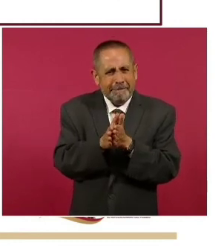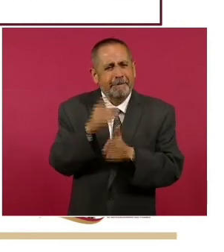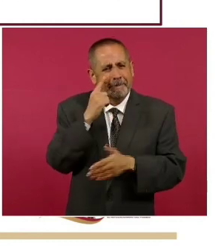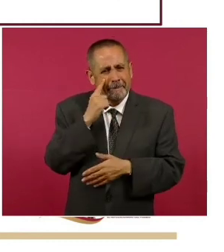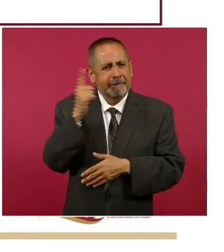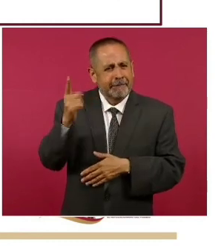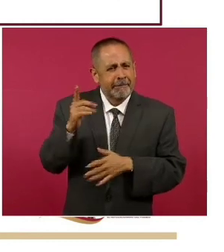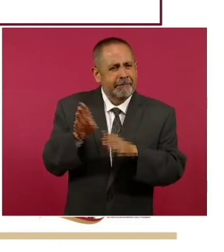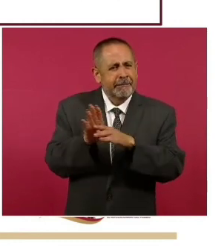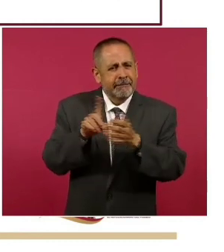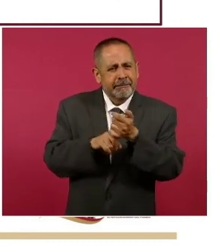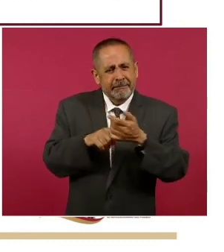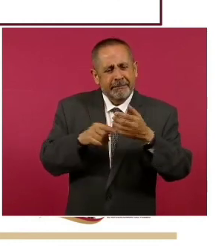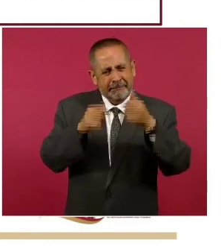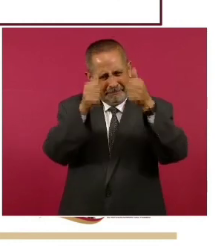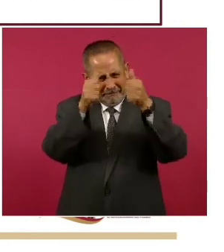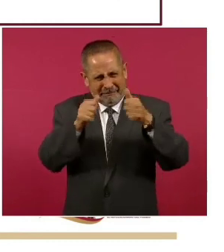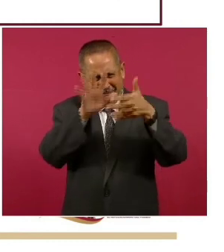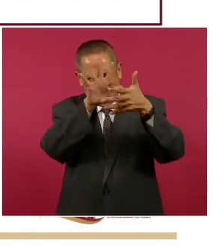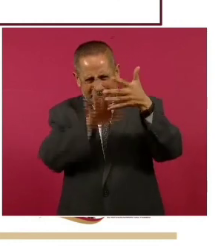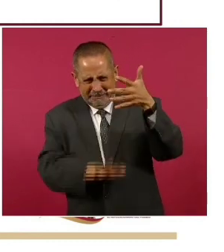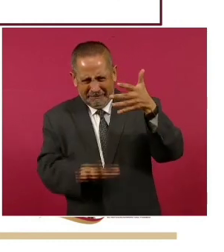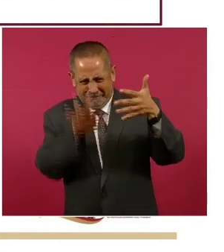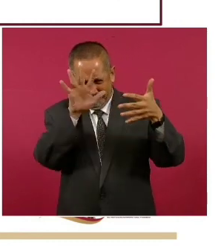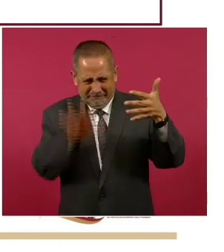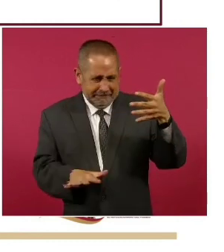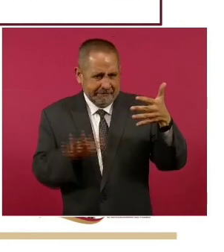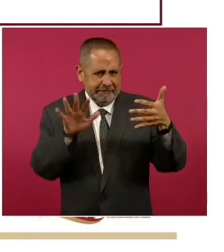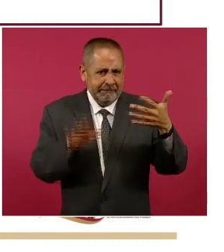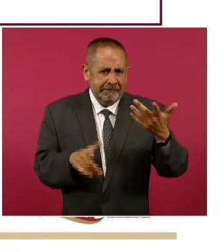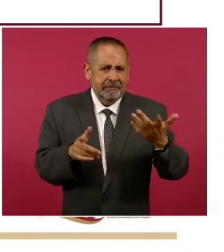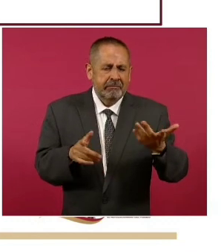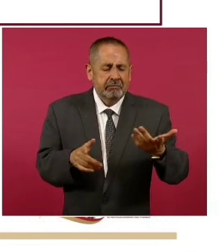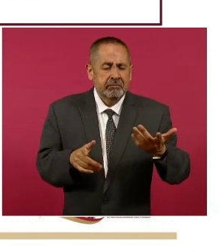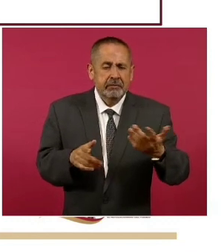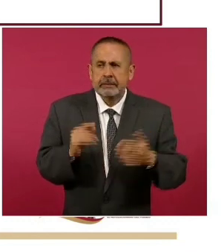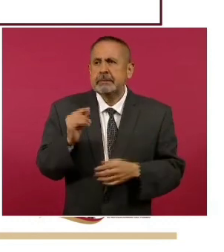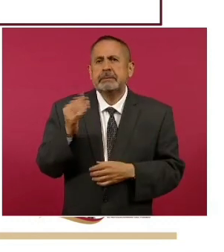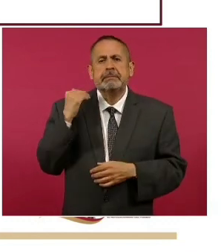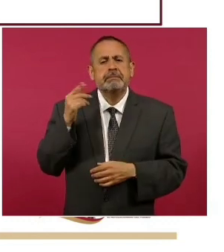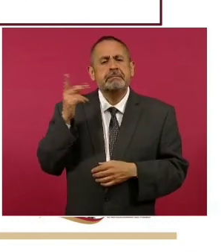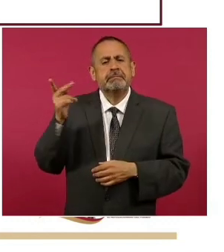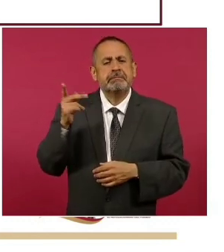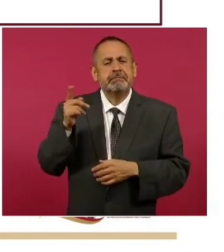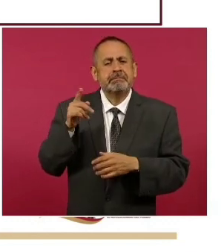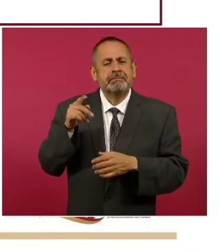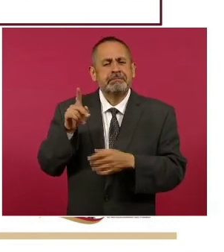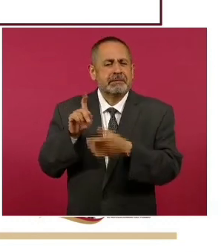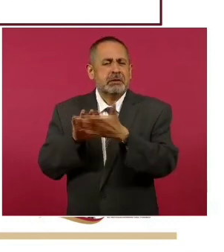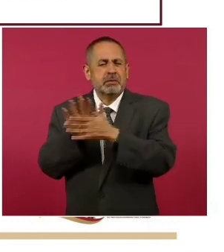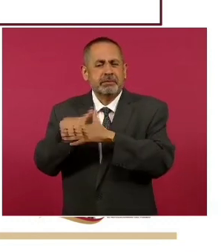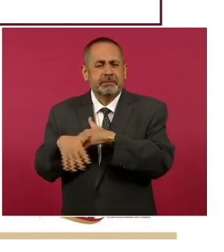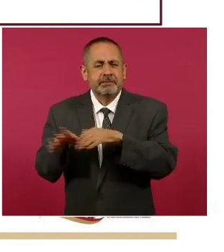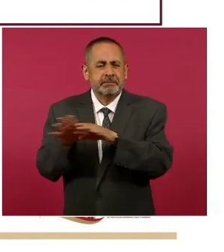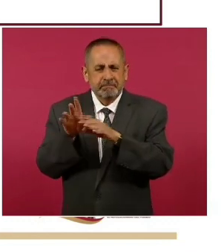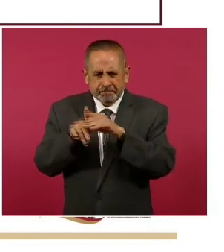de geomembrana en una presa que se solucionó la impermeabilidad con